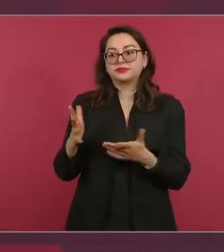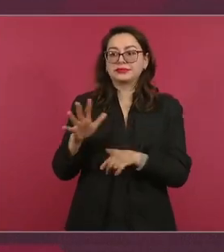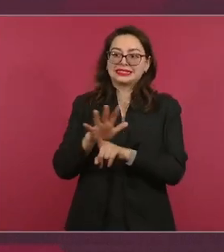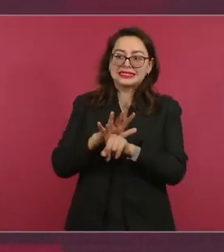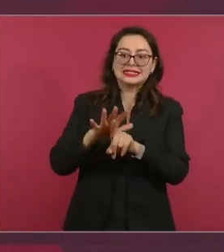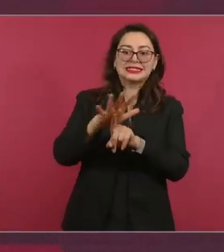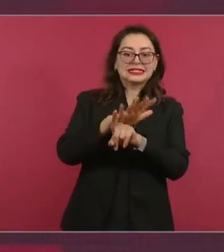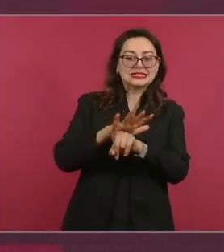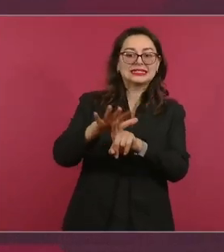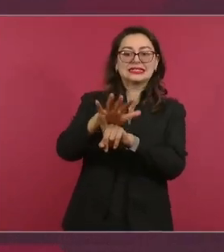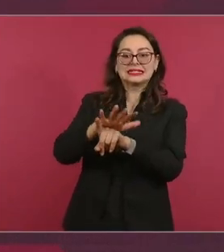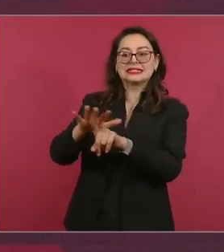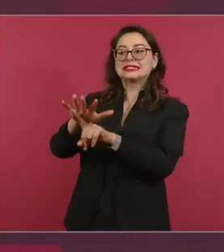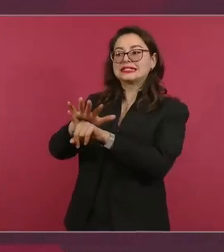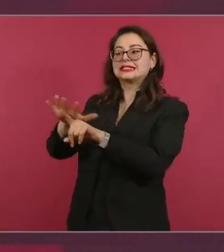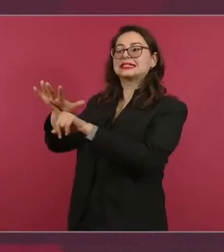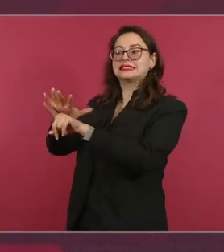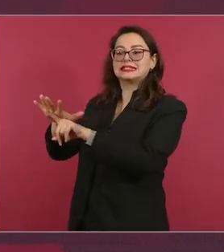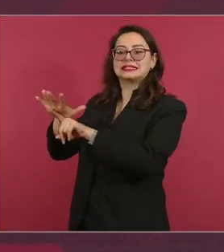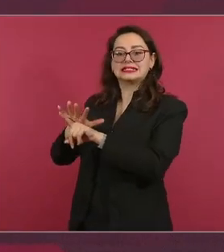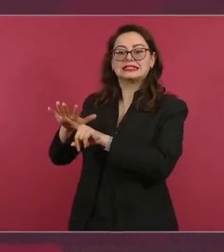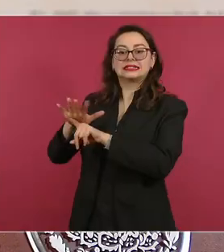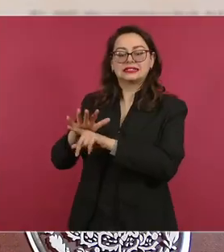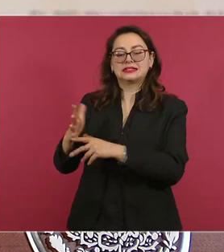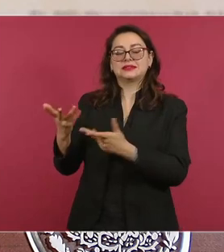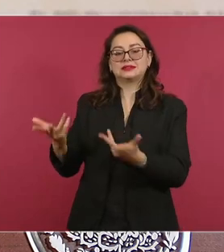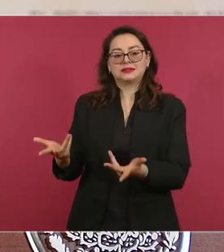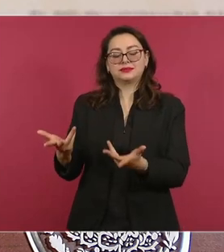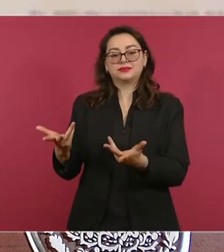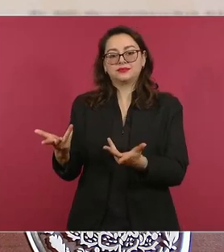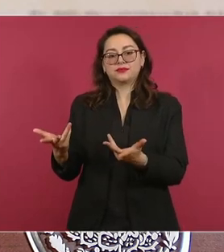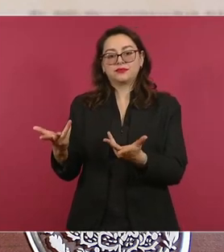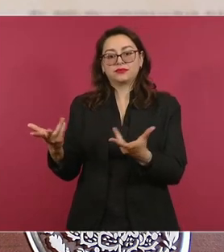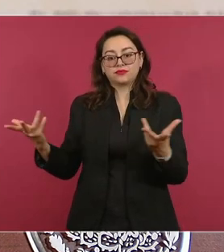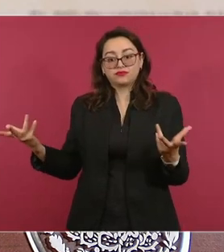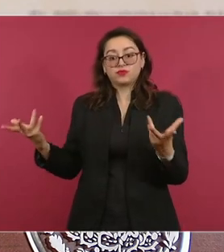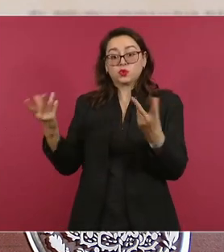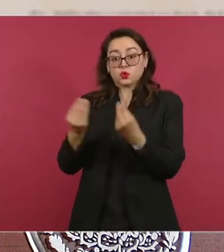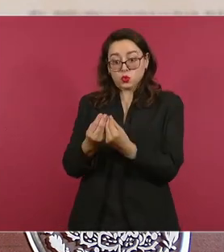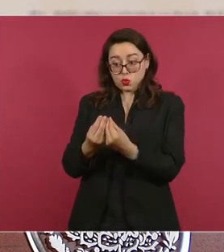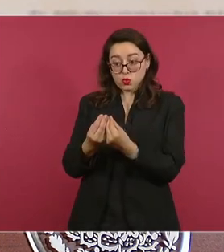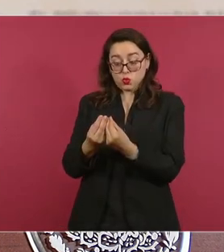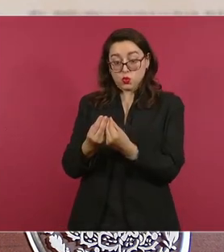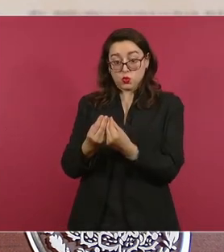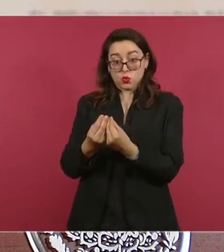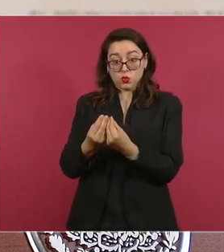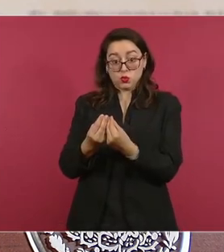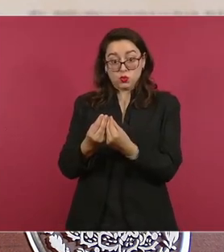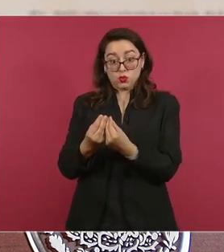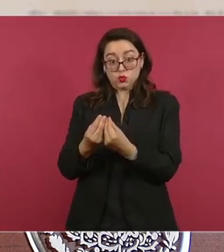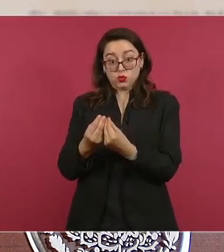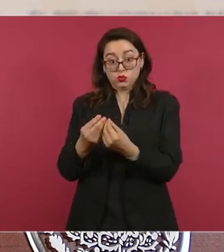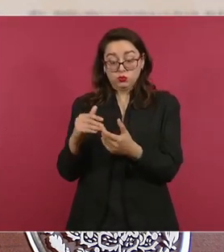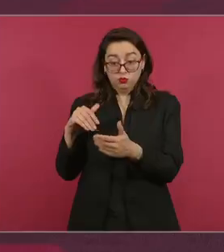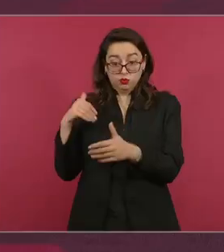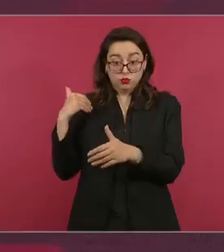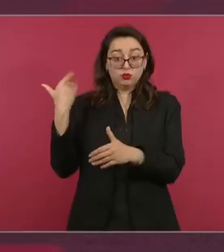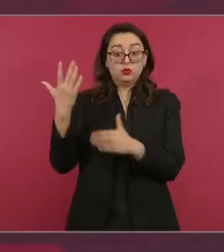convenzan a otros, de modo que para Semana